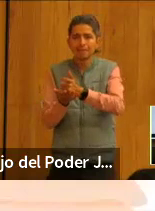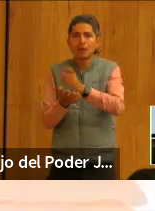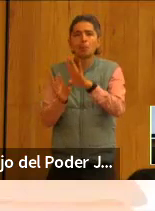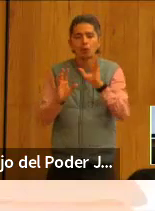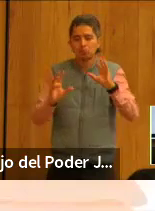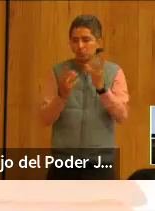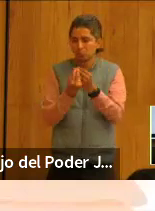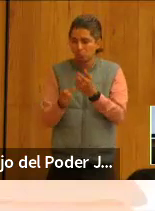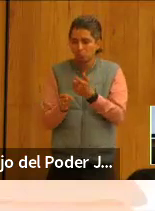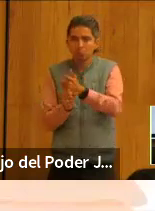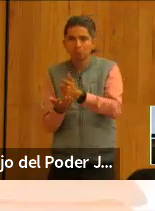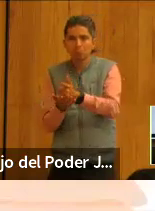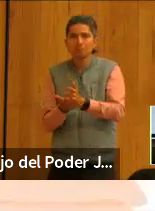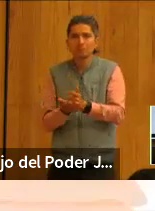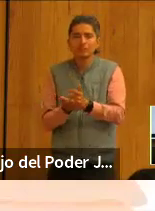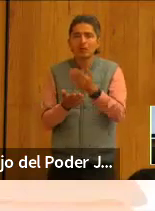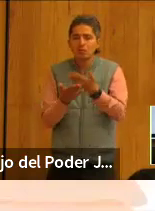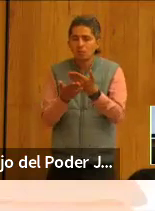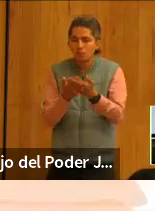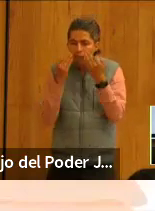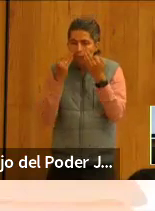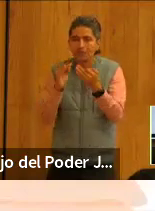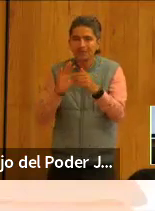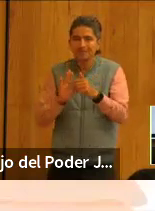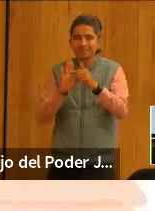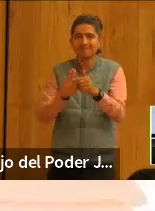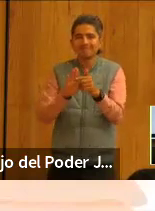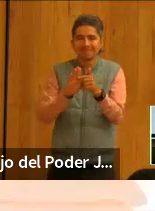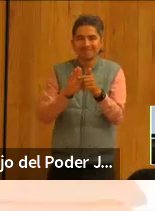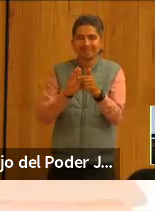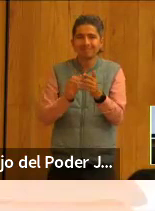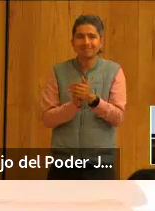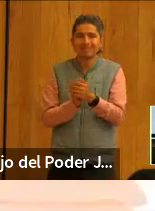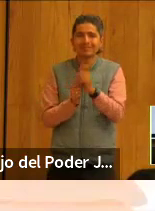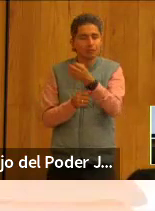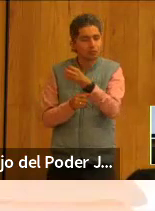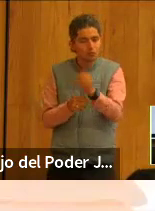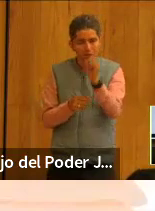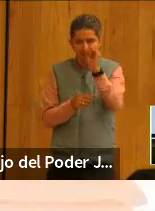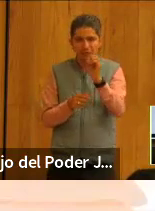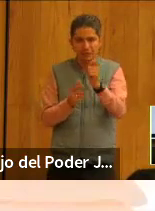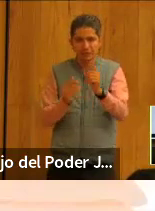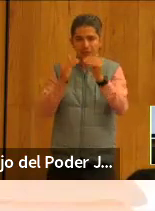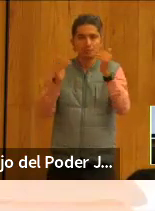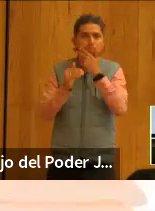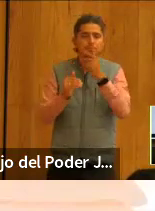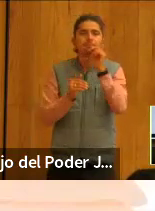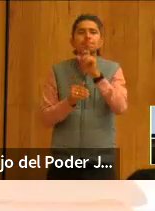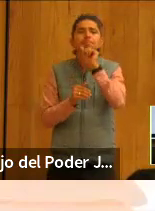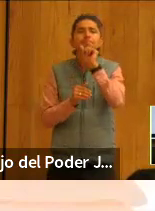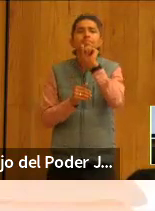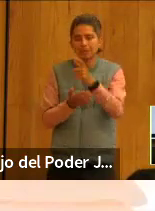compensatoria, las cargas de la prueba que se arrojan al obligado con perspectiva de género, igualmente en